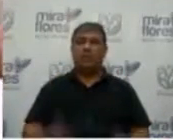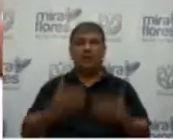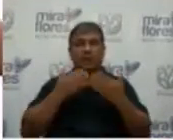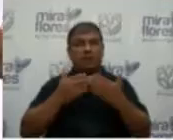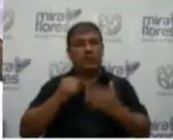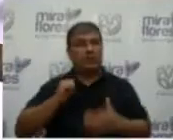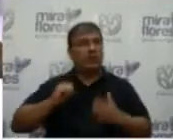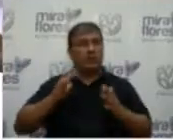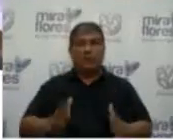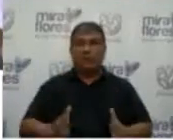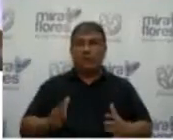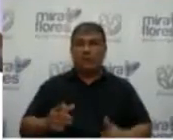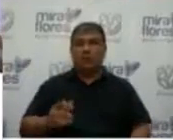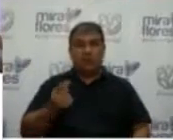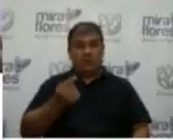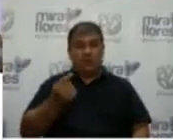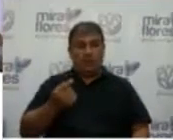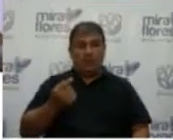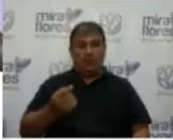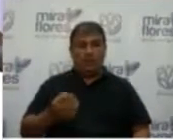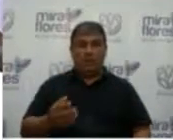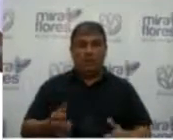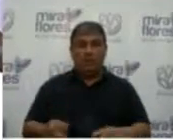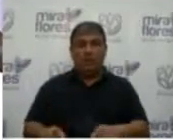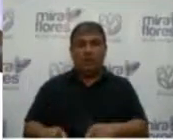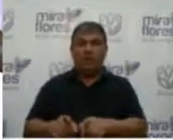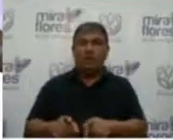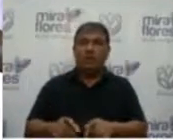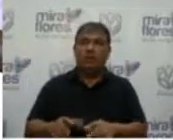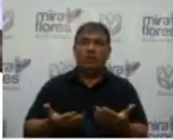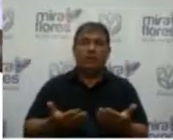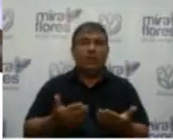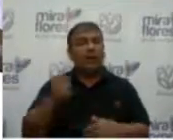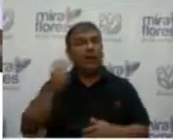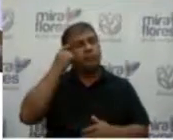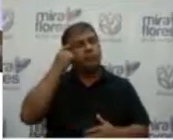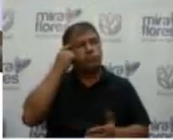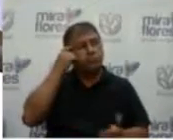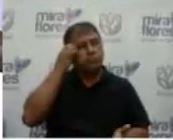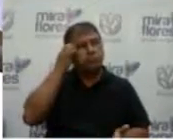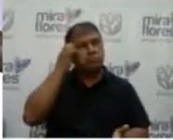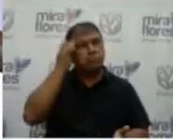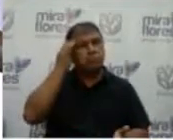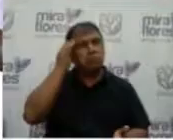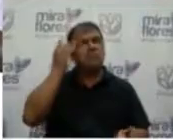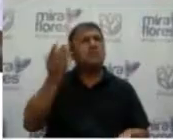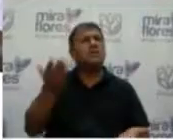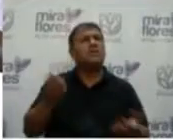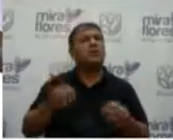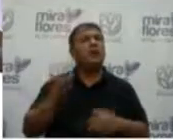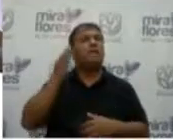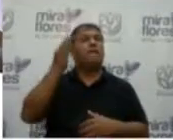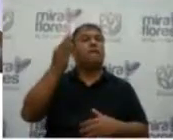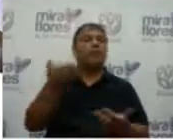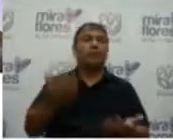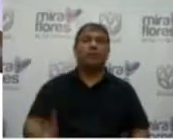Gracias, señor alcalde. No, solamente como ir pensando hacia